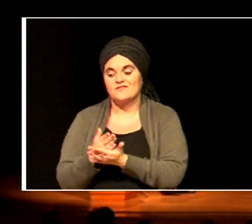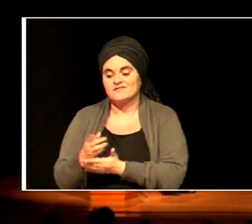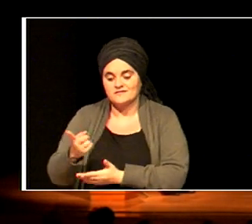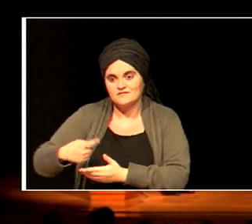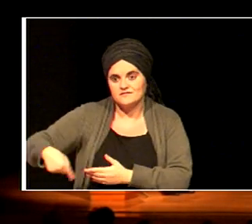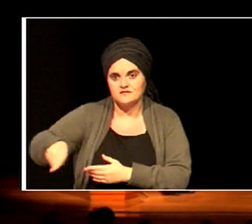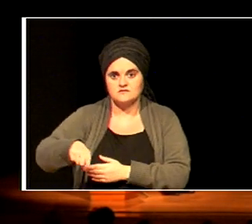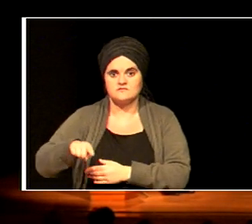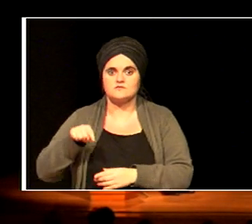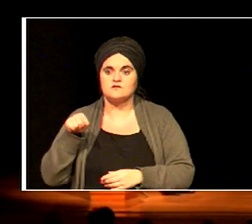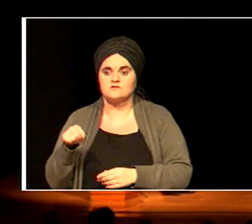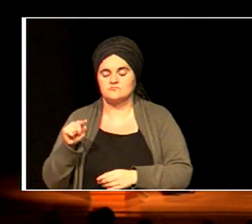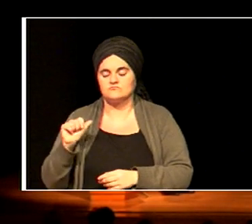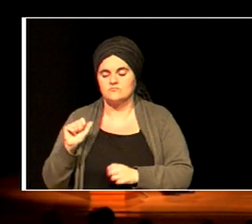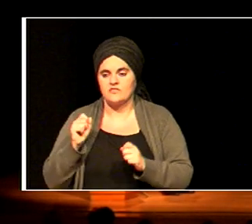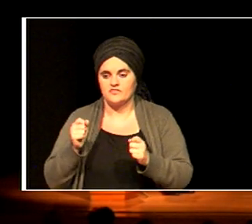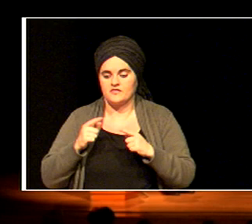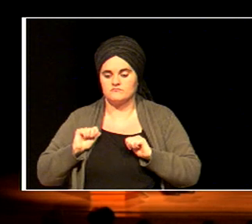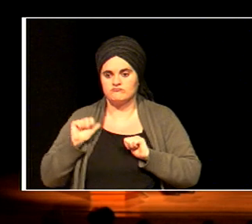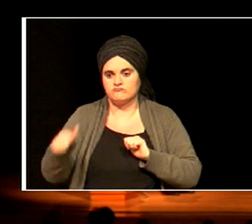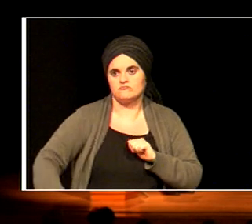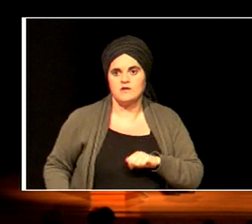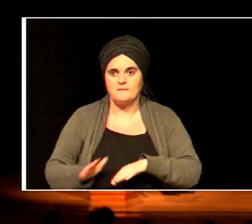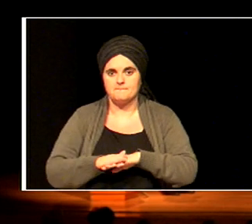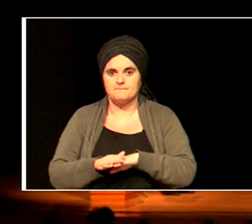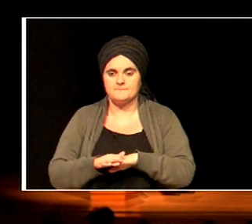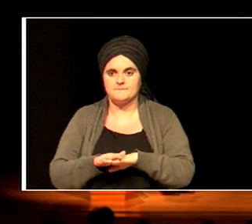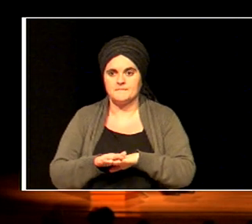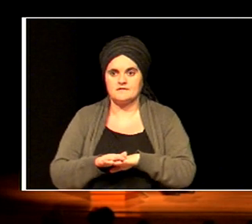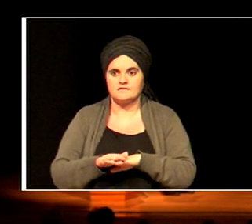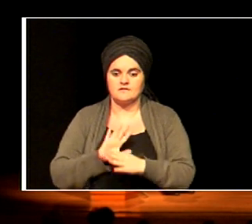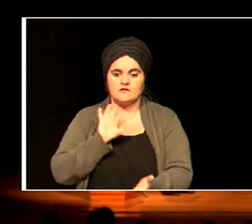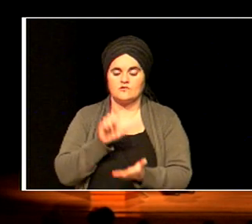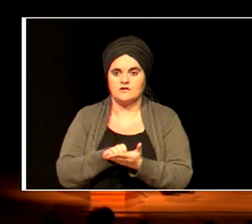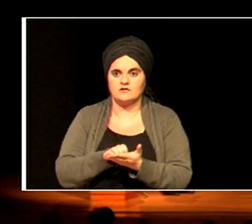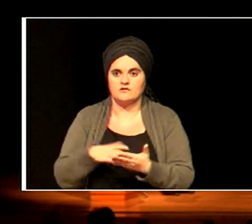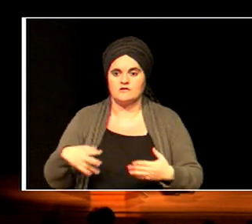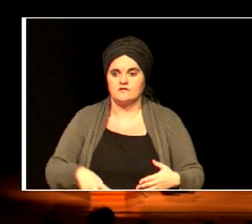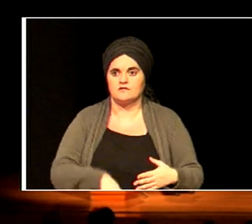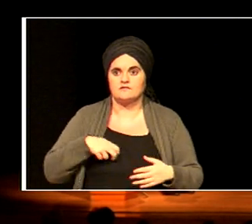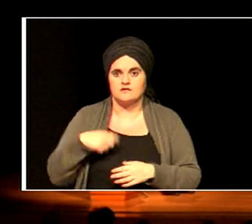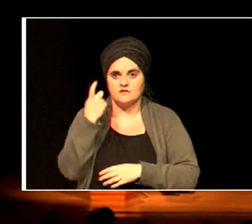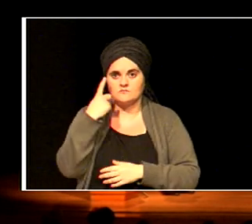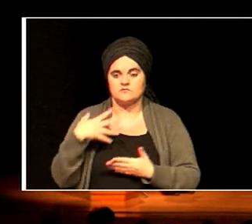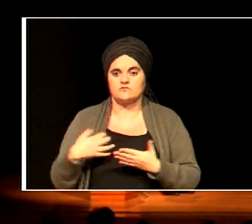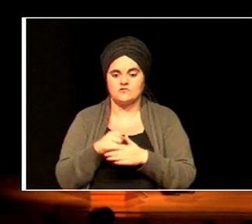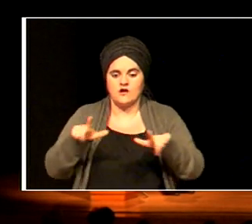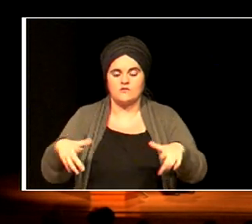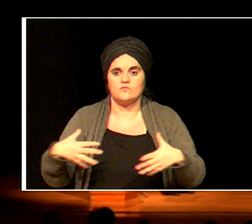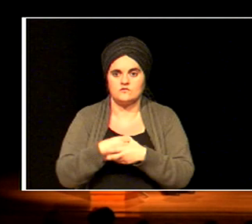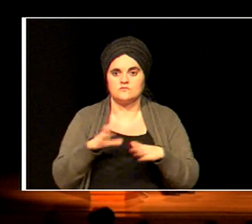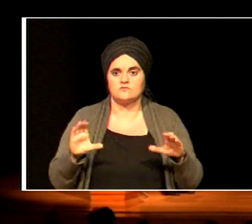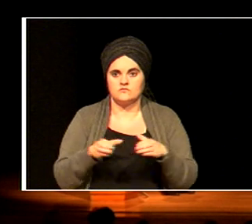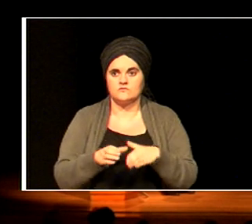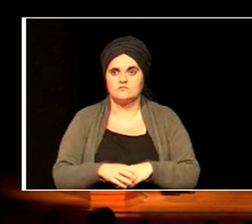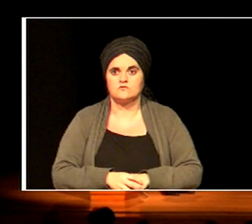que ha sido muy enriquecedor para el cole, ¿no? Y para los alumnos que han podido trabajar eso en el aula, en el grupo.